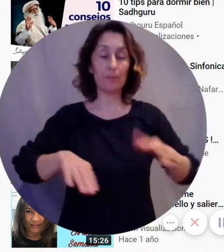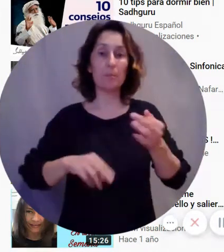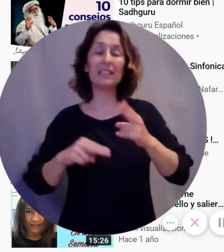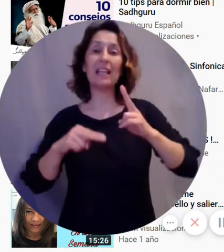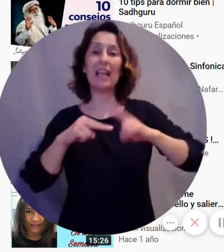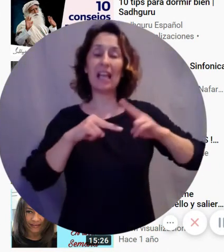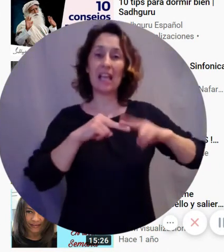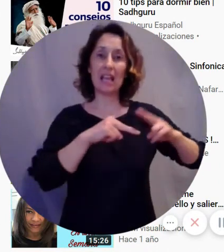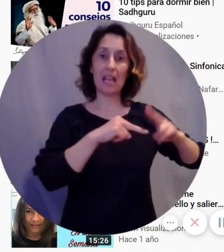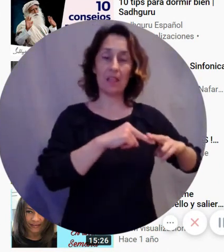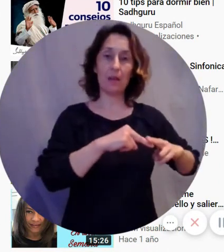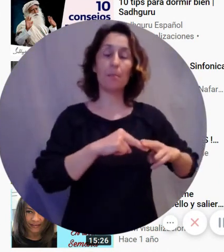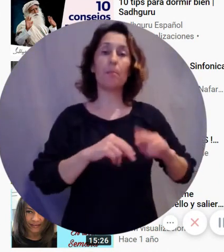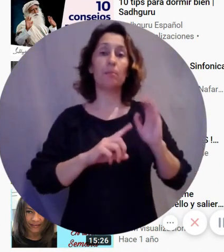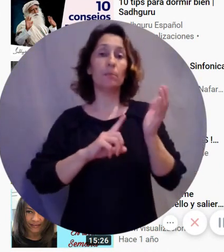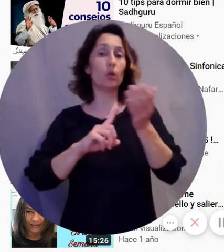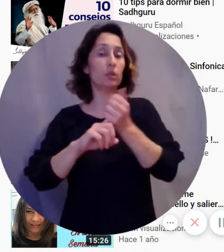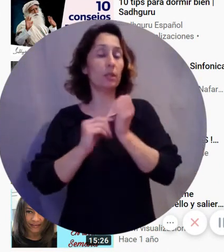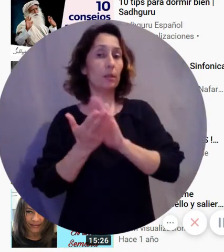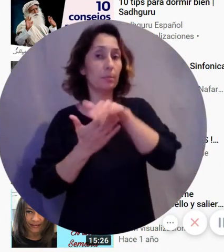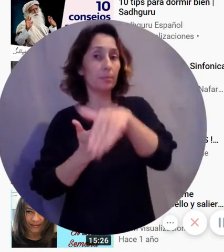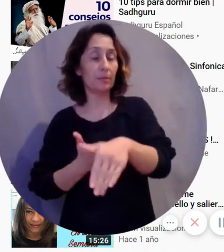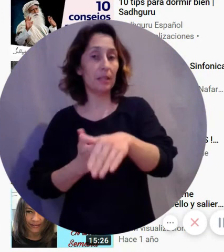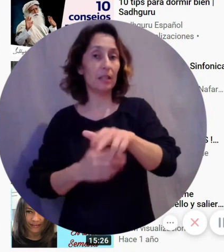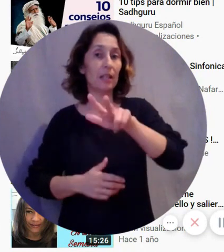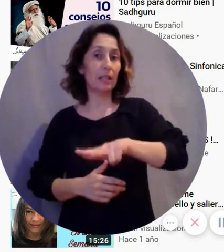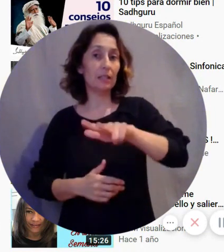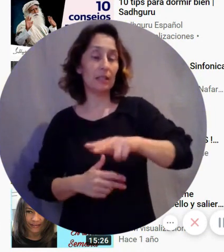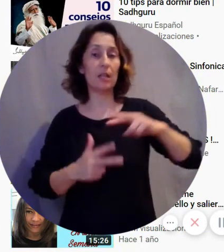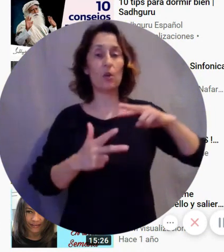de la declaración en castellano y euskera.